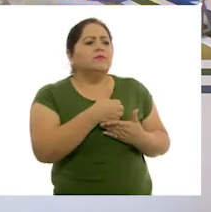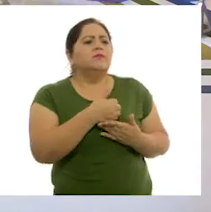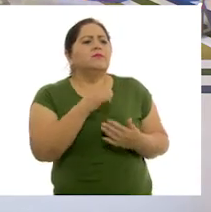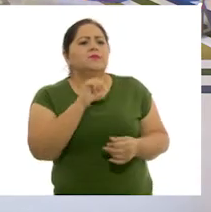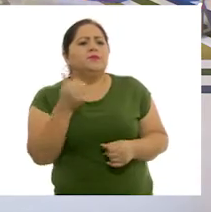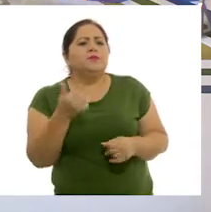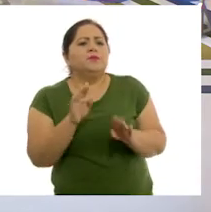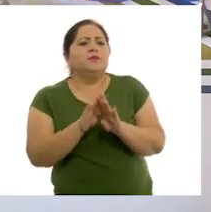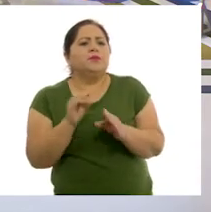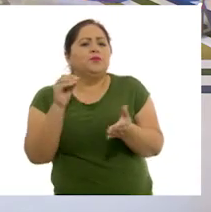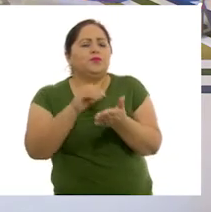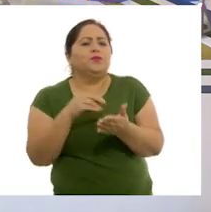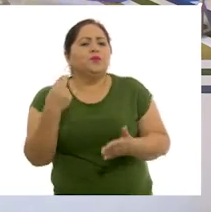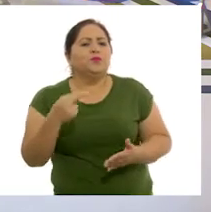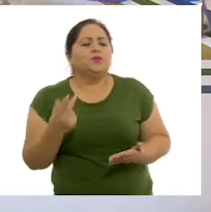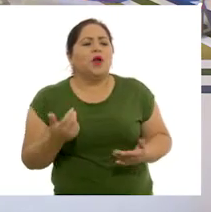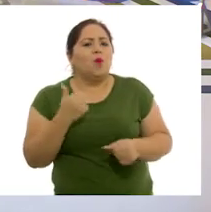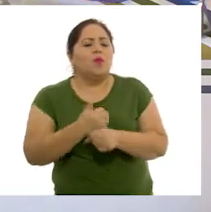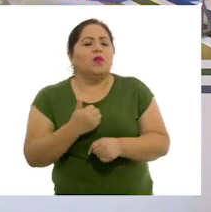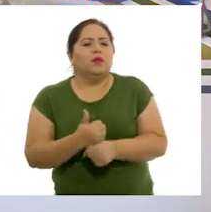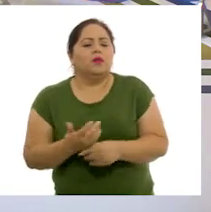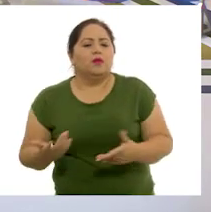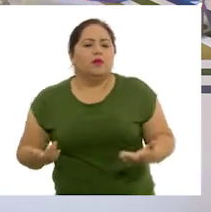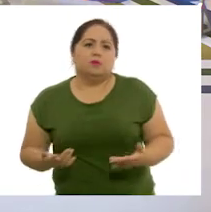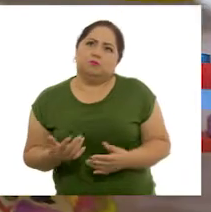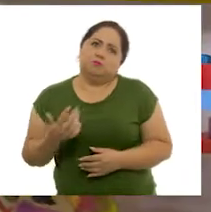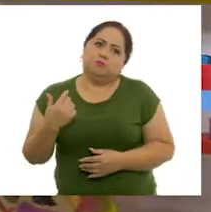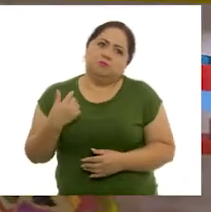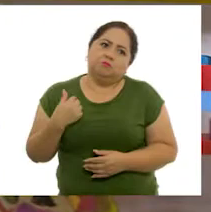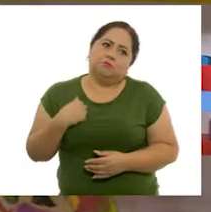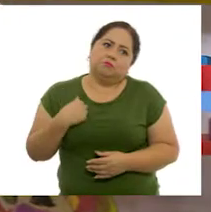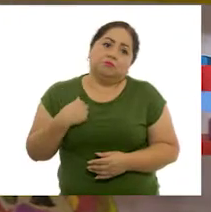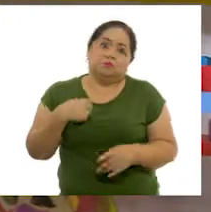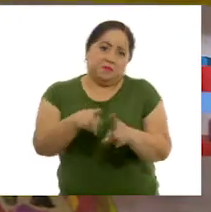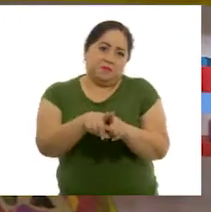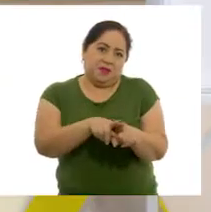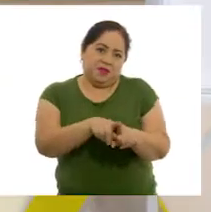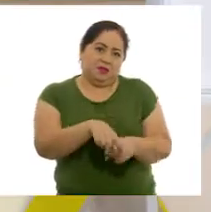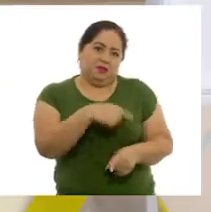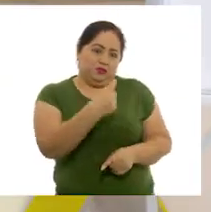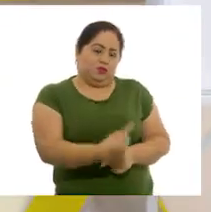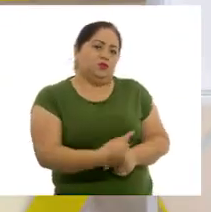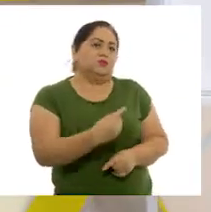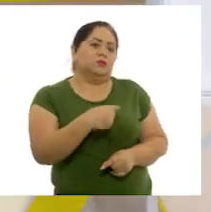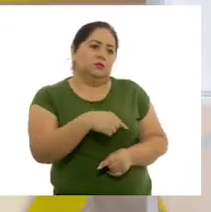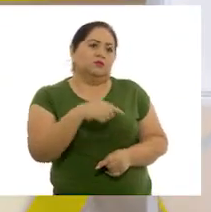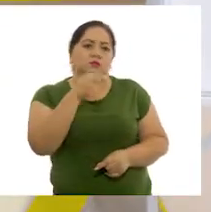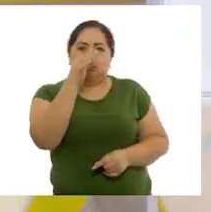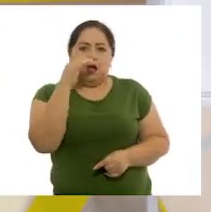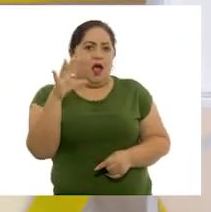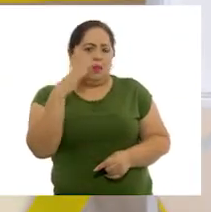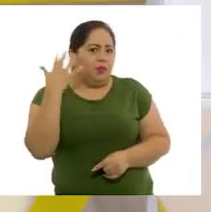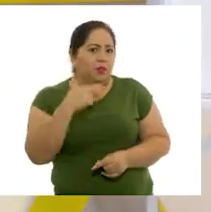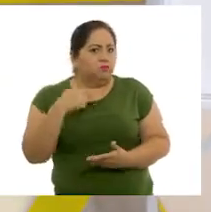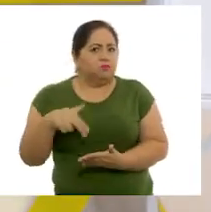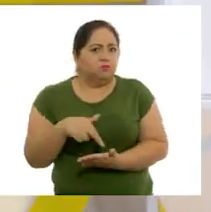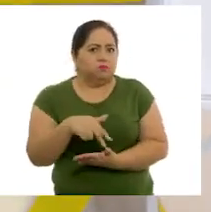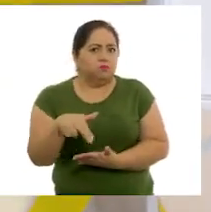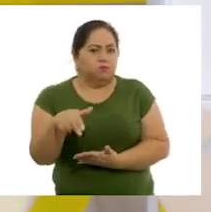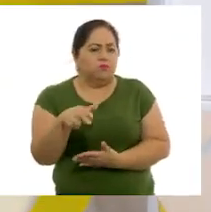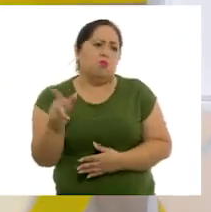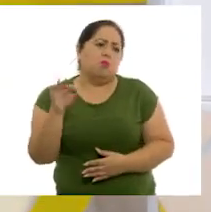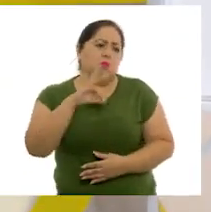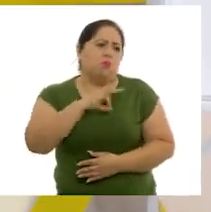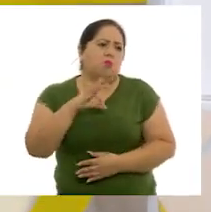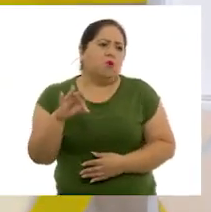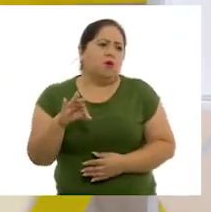le ponemos? Sí, para ahorita que pegues pegamos el pizarrón. Y yo pongo el de mi hermanito, porque también mi hermanito apenas va muy rápido. Entonces podría